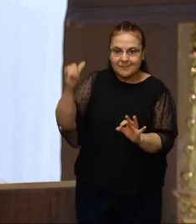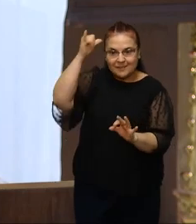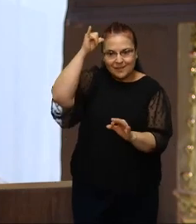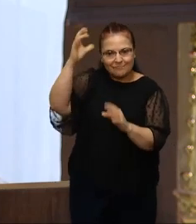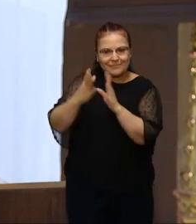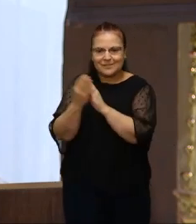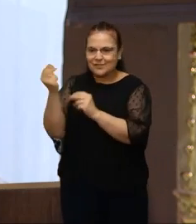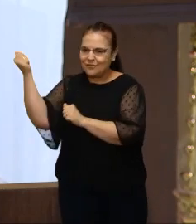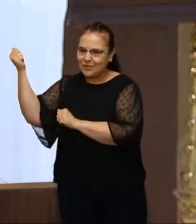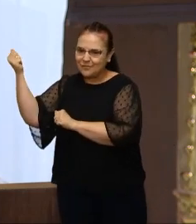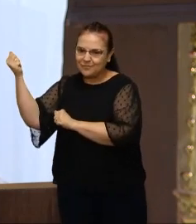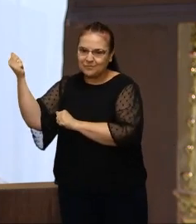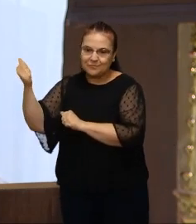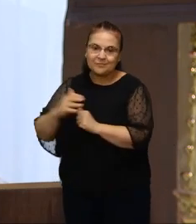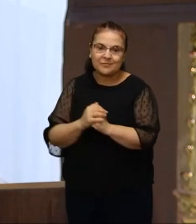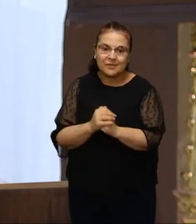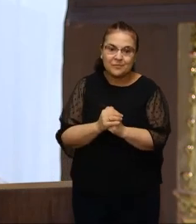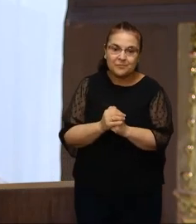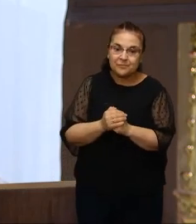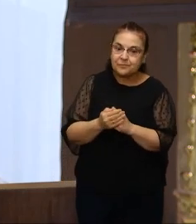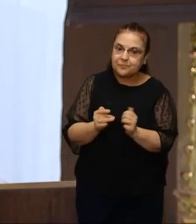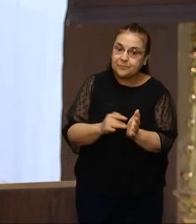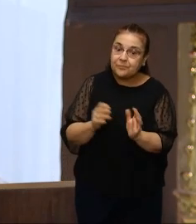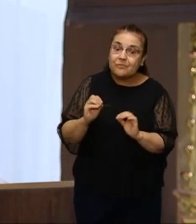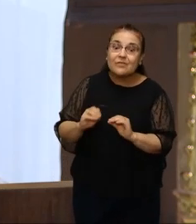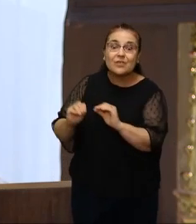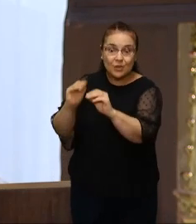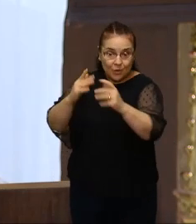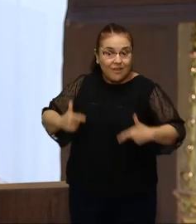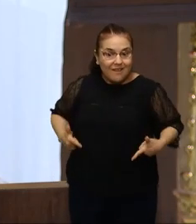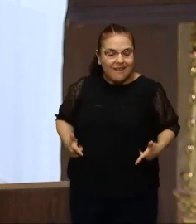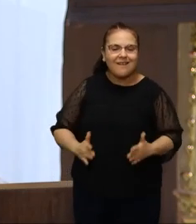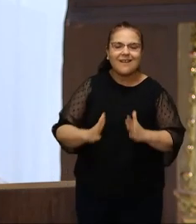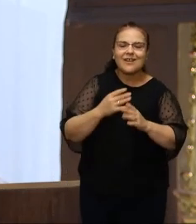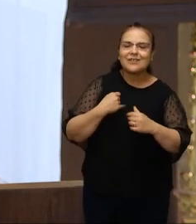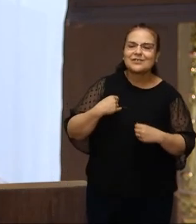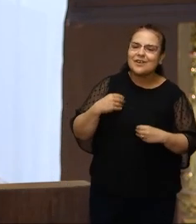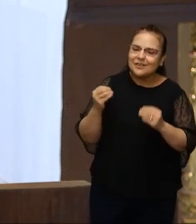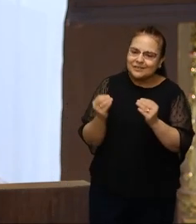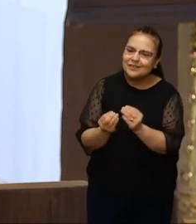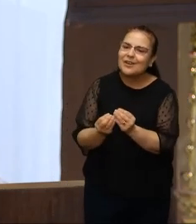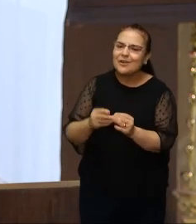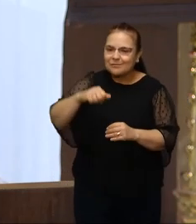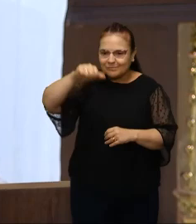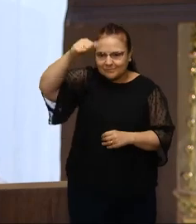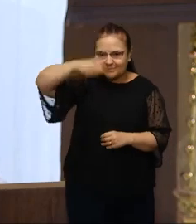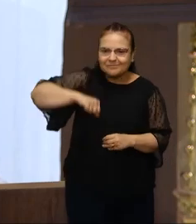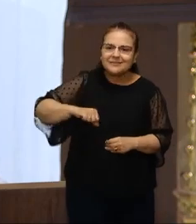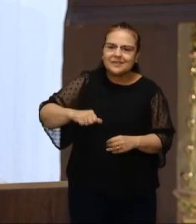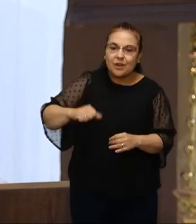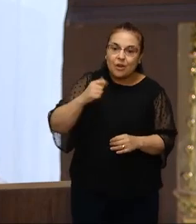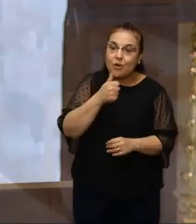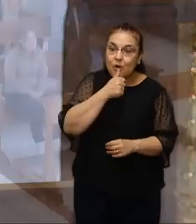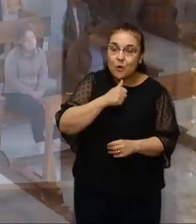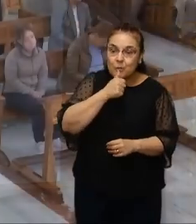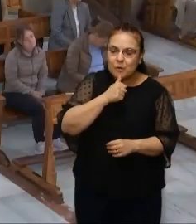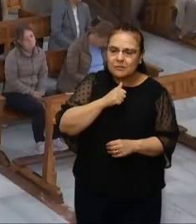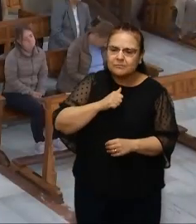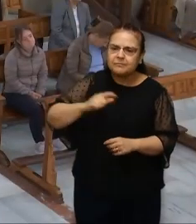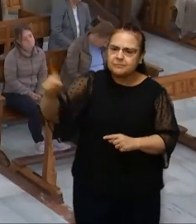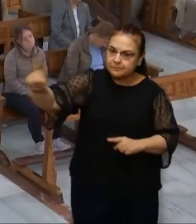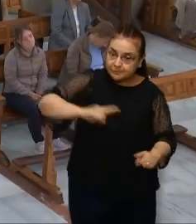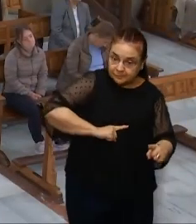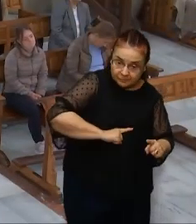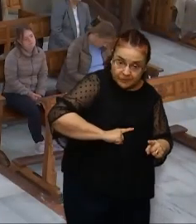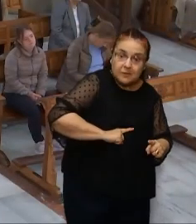del Señor. Un día que sus hijos e hijas comían y bebían en casa del hermano mayor, llegó un mensajero a casa